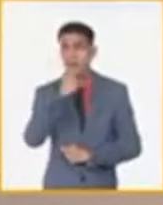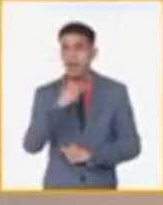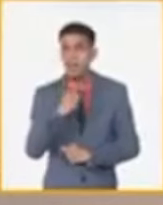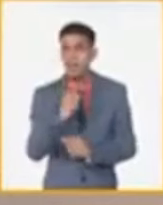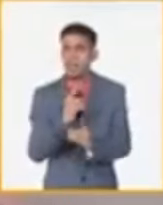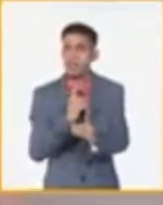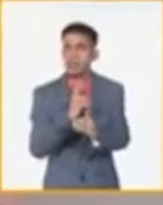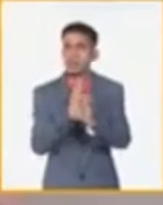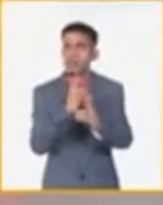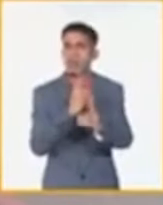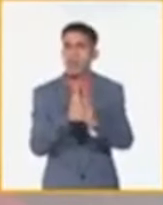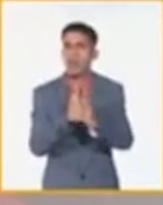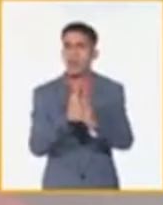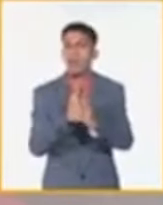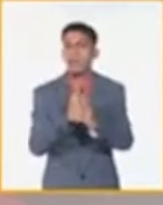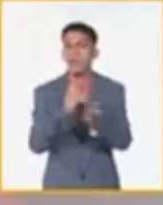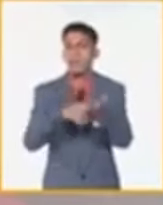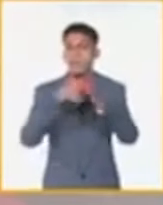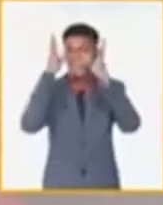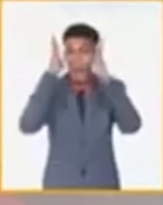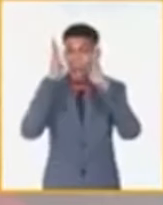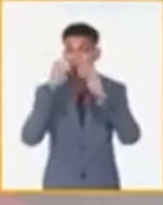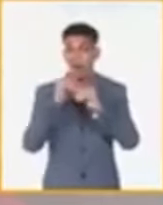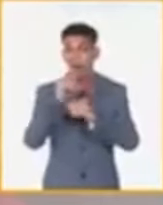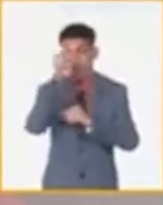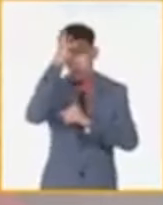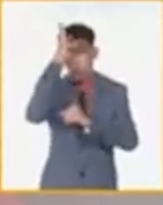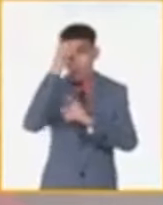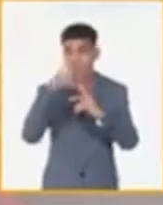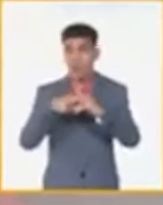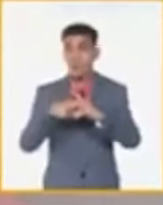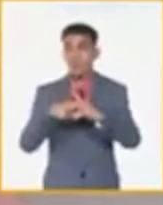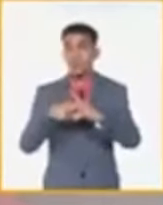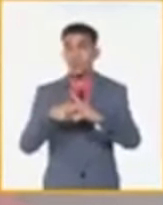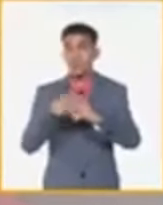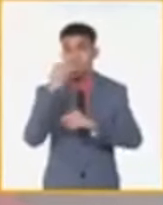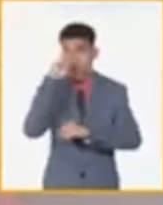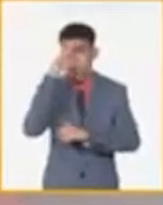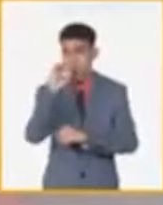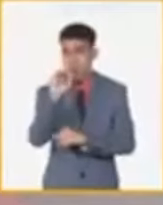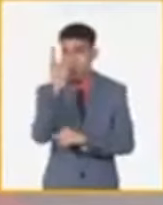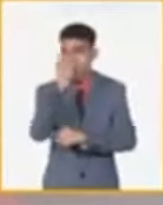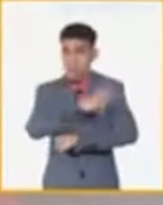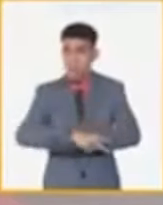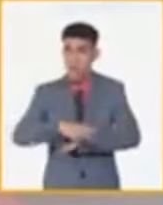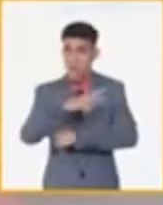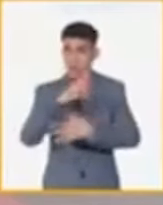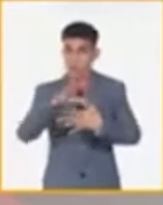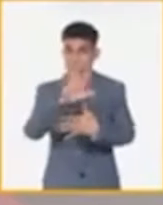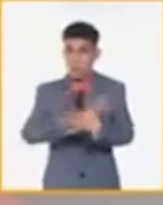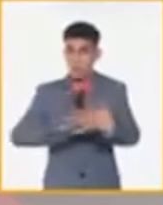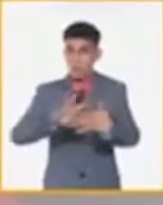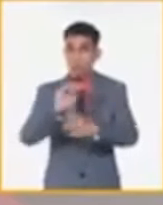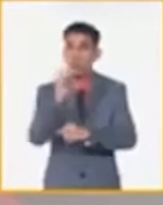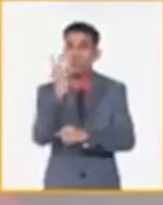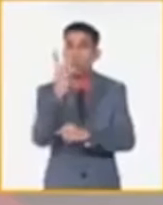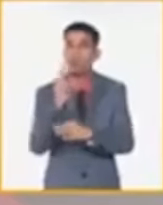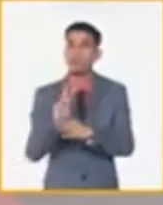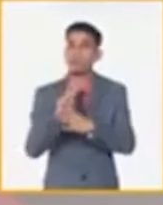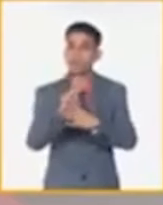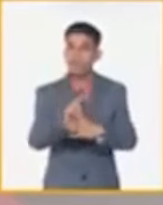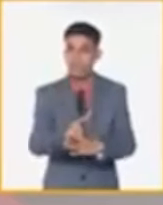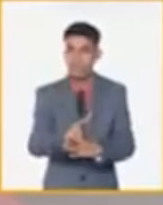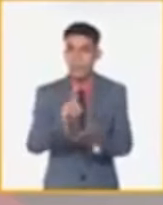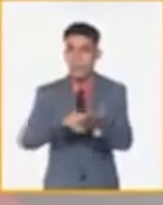Mao Roma porque Cuba único pa de améria latina que Honor quatro